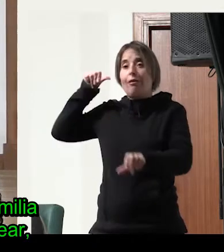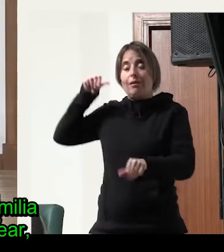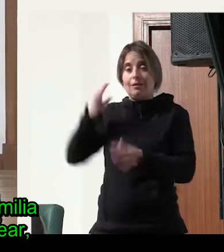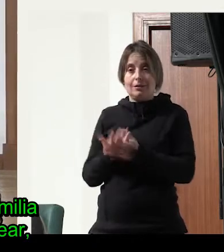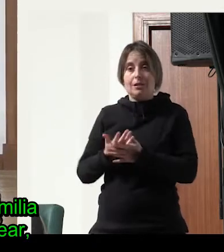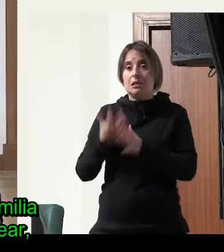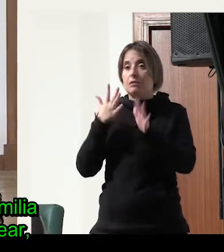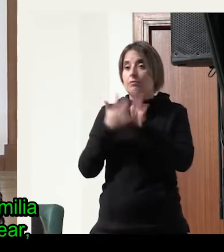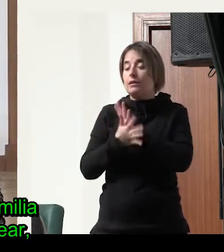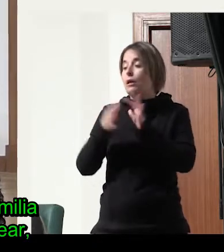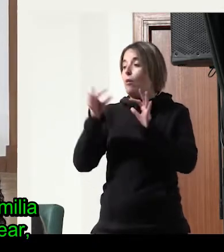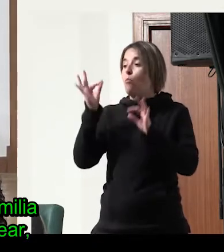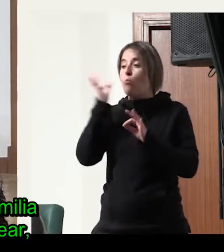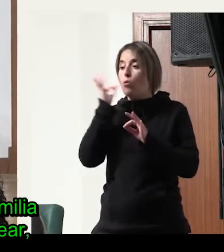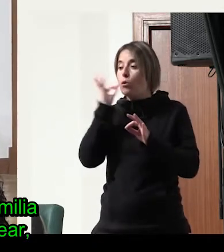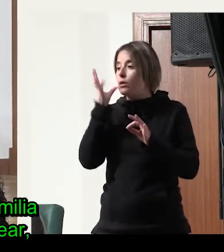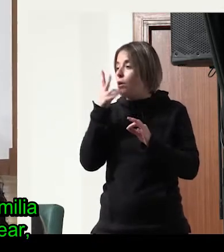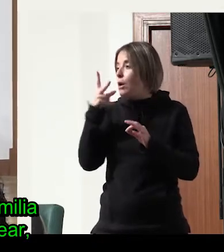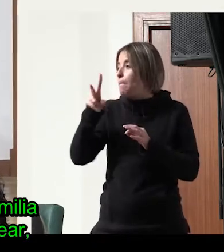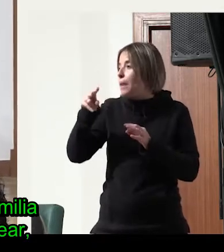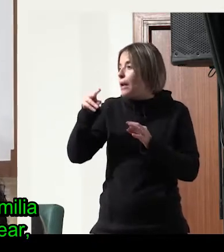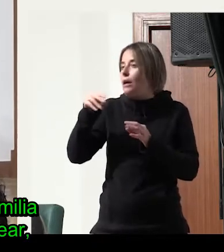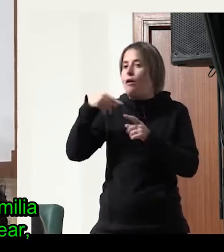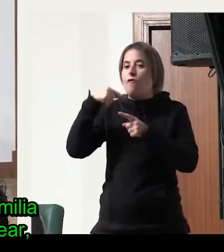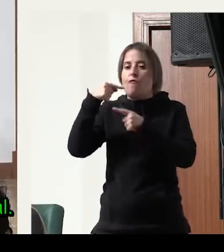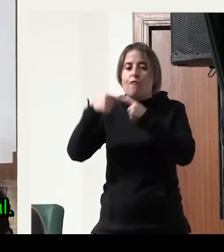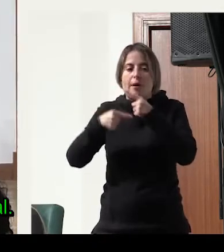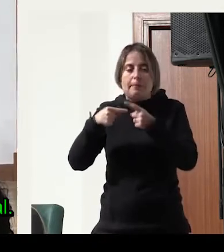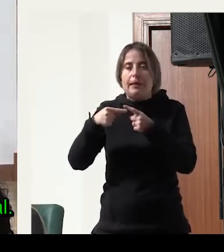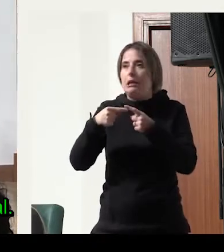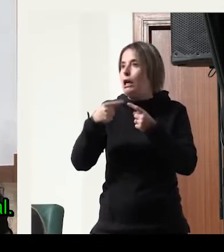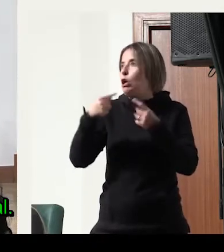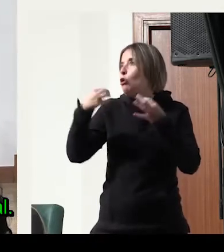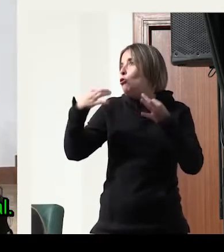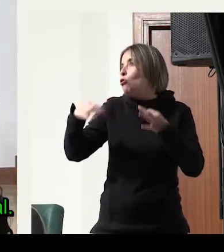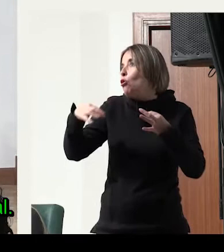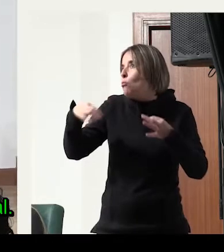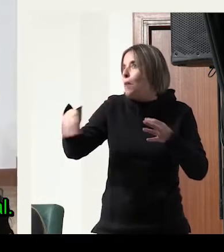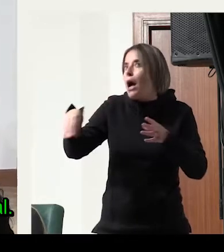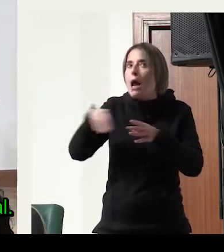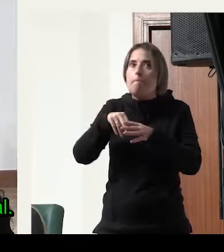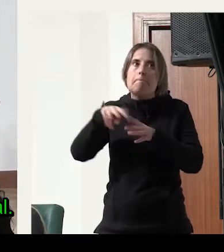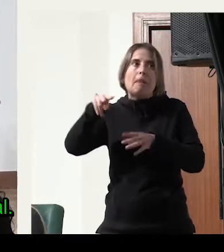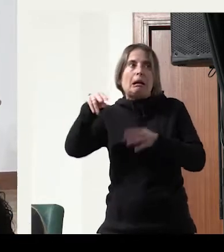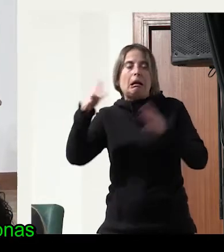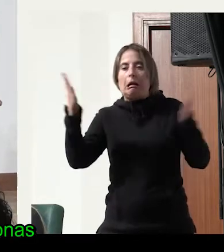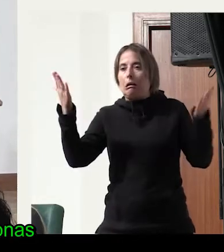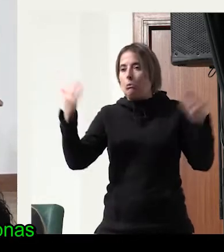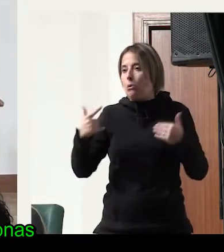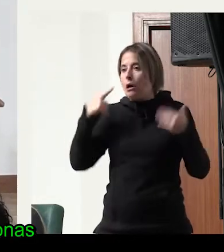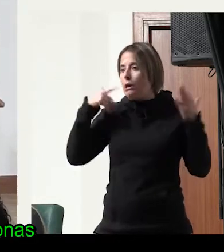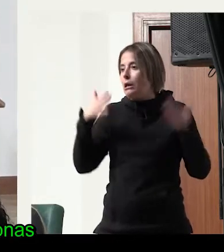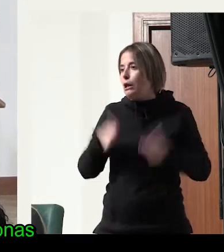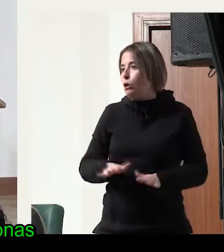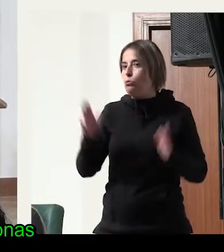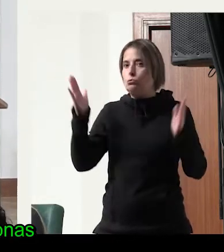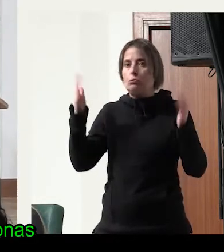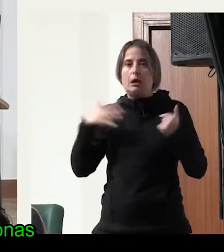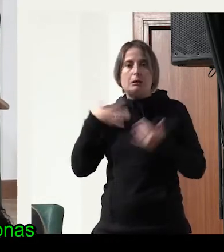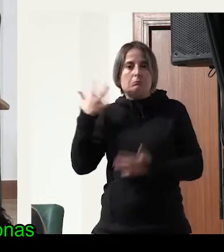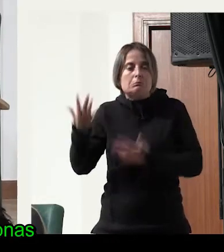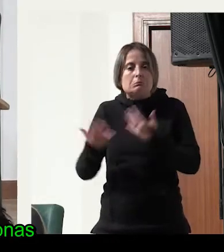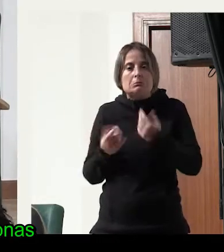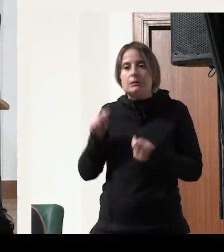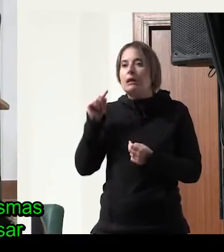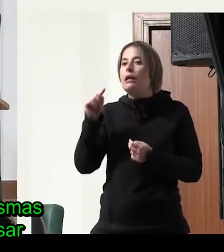viven, ¿no?, con una familia que se entiende normal, nuclear, con una pareja, sí, con hijos y tal, ¿no? Entonces yo creo que se lo debemos